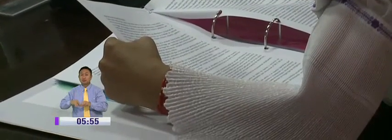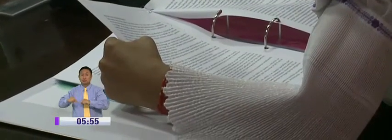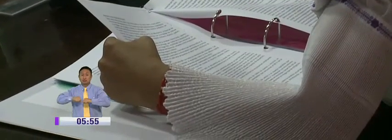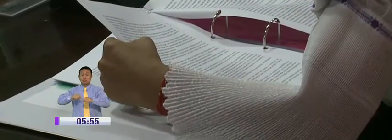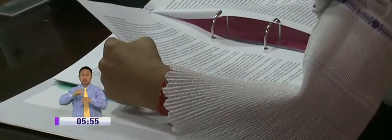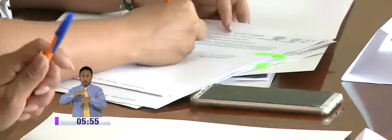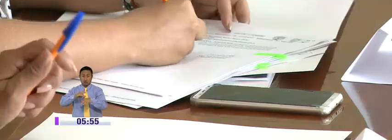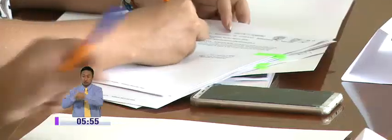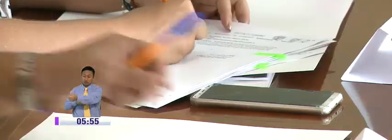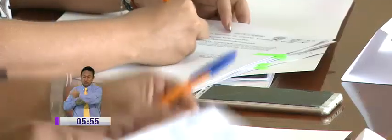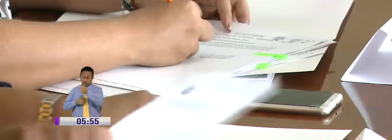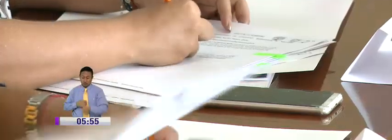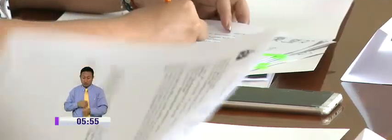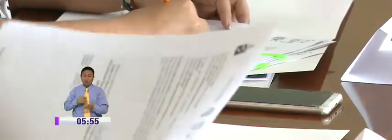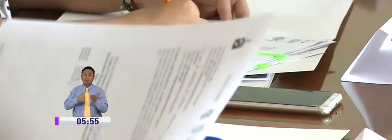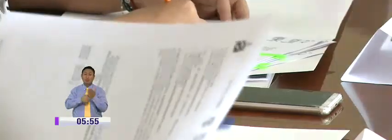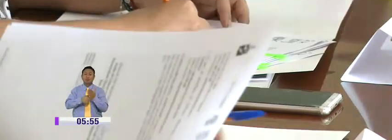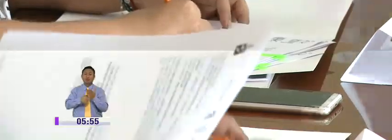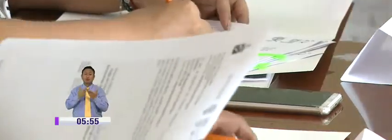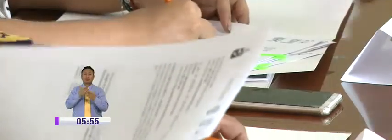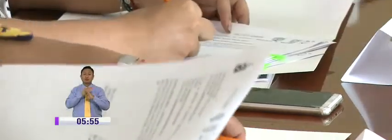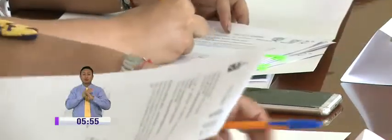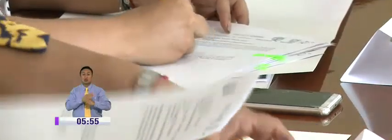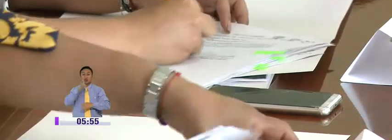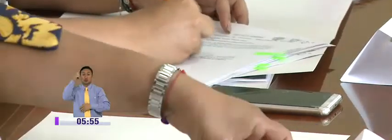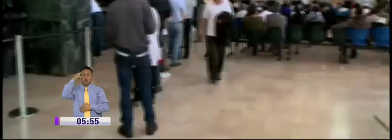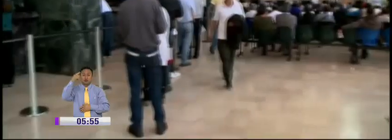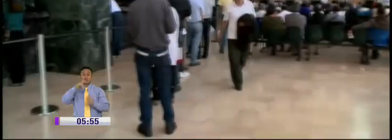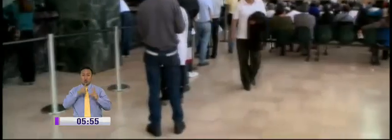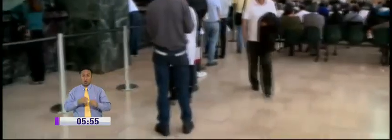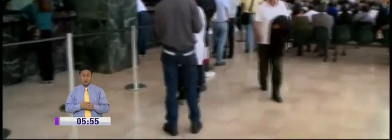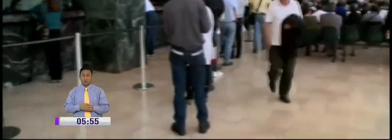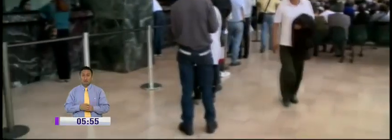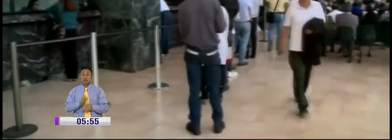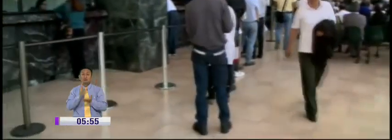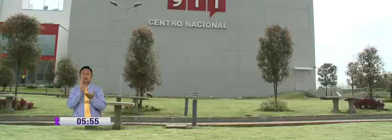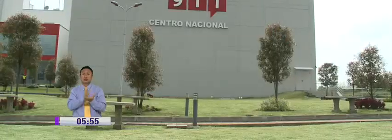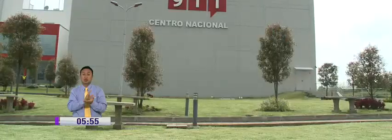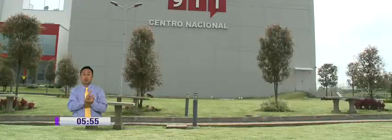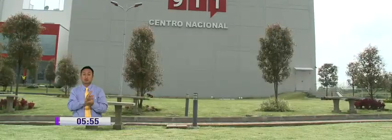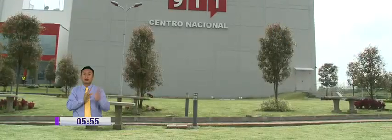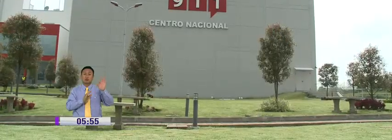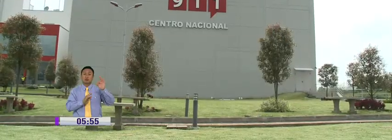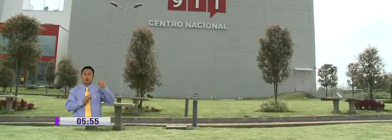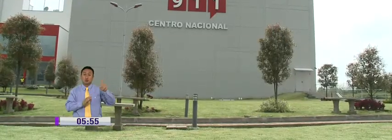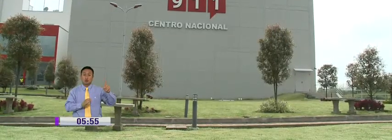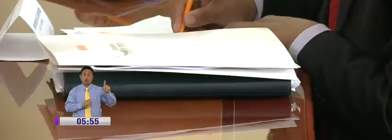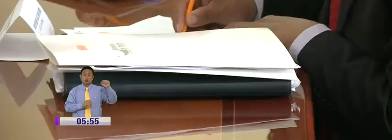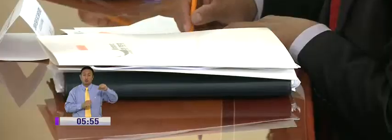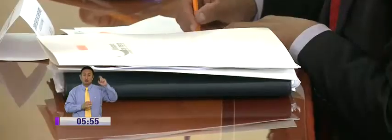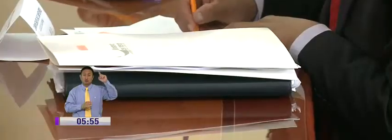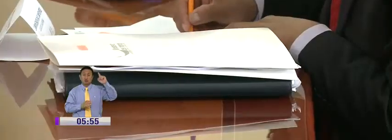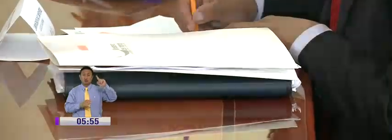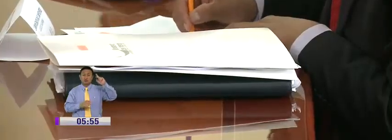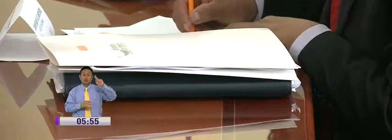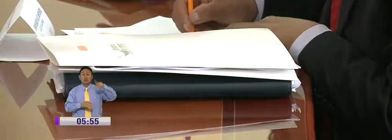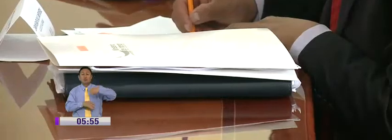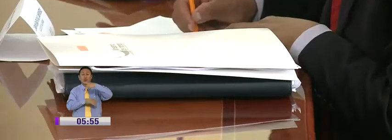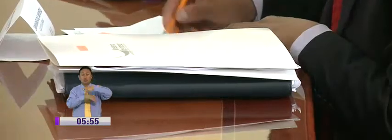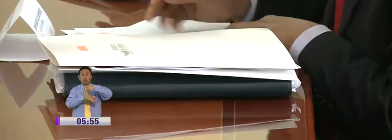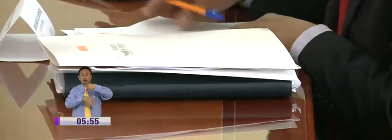Gestión de Riesgos, a los Ministerios de Defensa, Gobierno y Salud, al IES, al ECU 911 y a los gobiernos